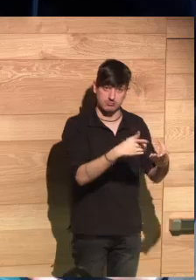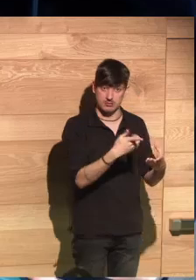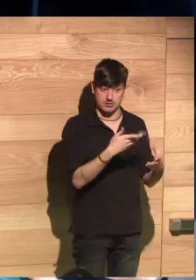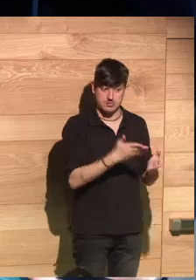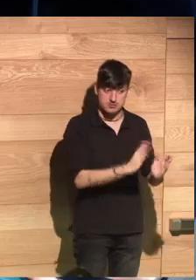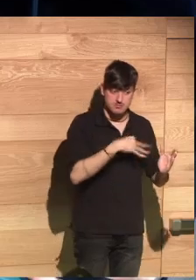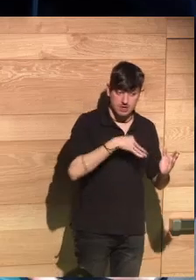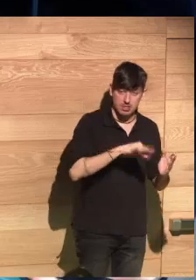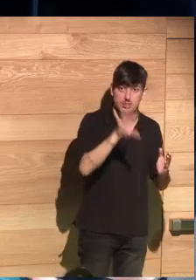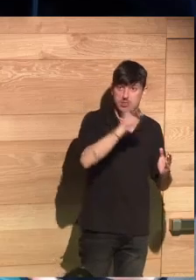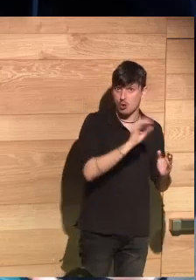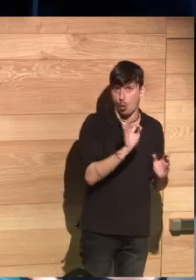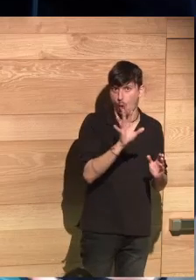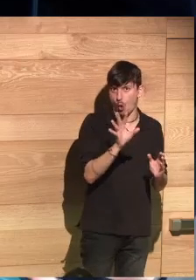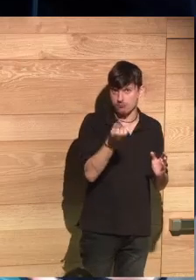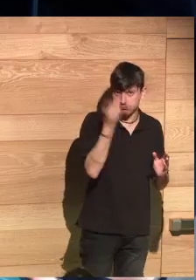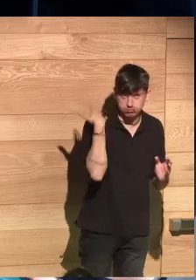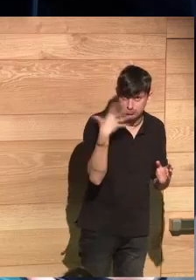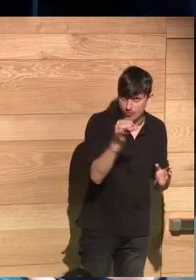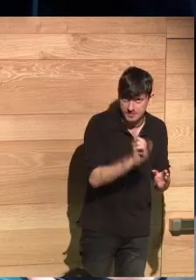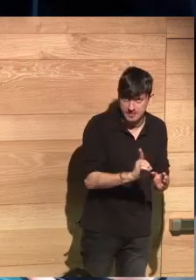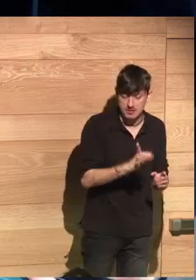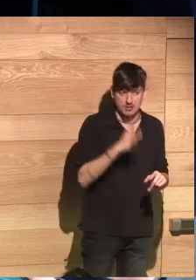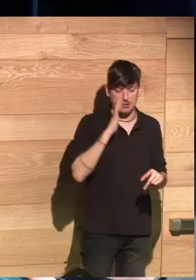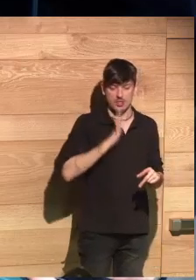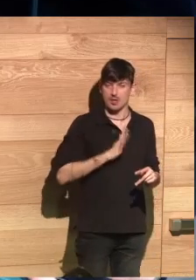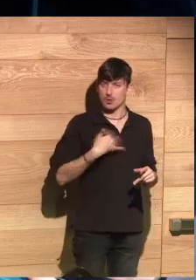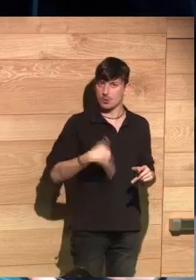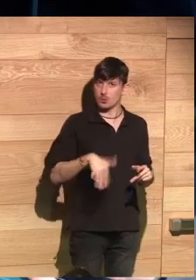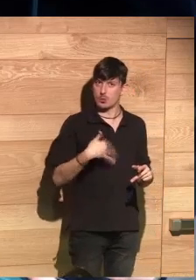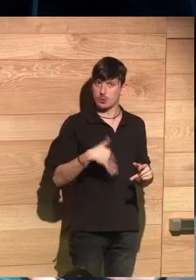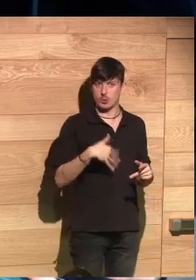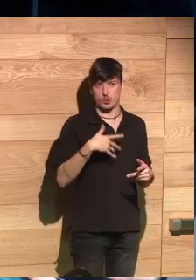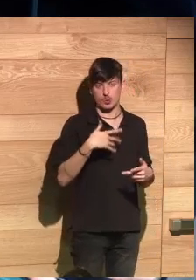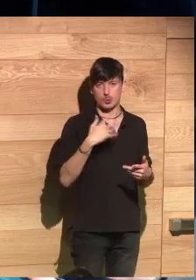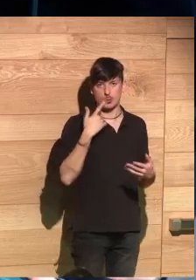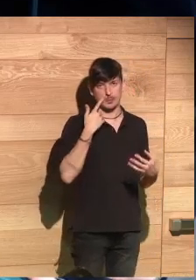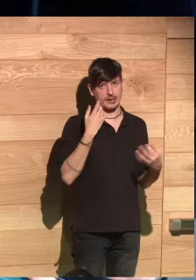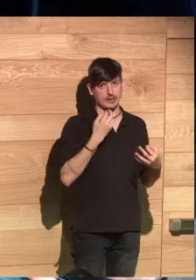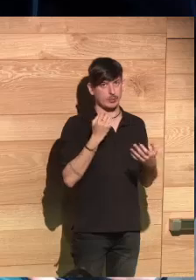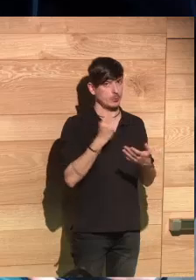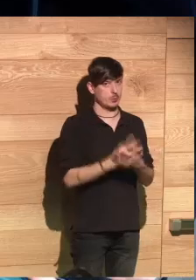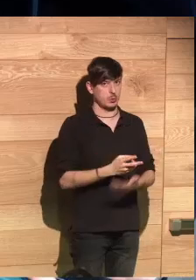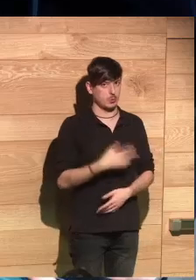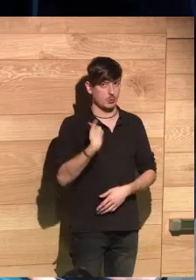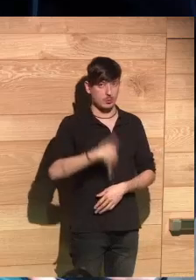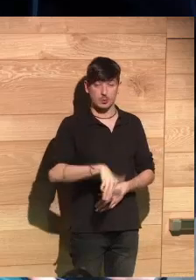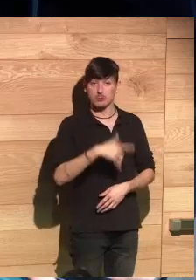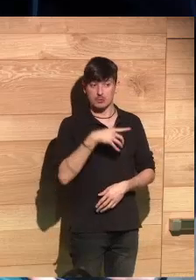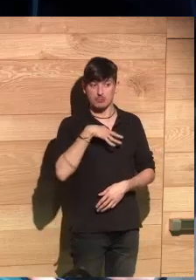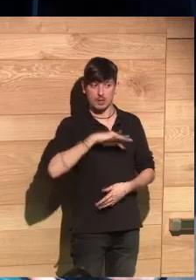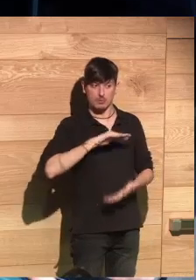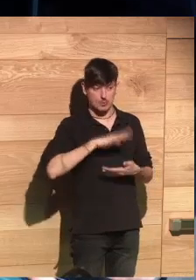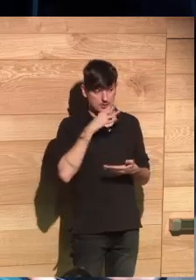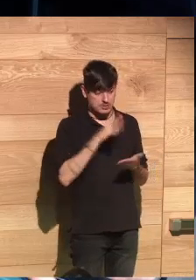la hija puede o no puede entender, porque llega un momento en la hija que le parece muy arriesgado. Ella es en el espacio de la intimidad en el que es capaz. Por eso es